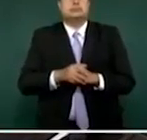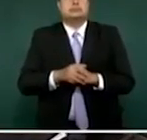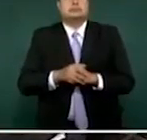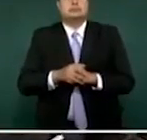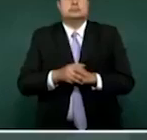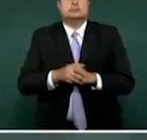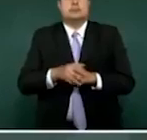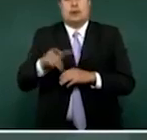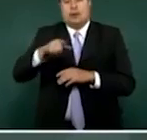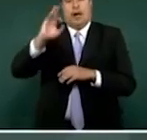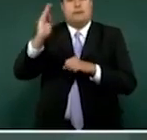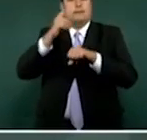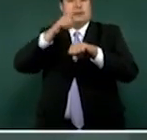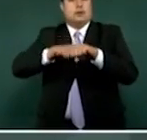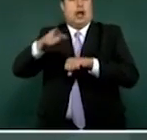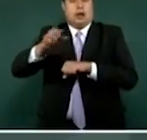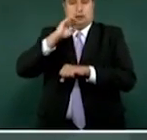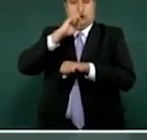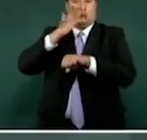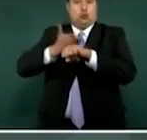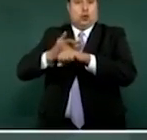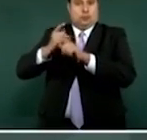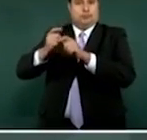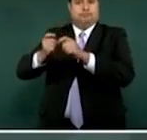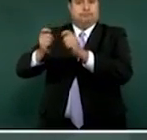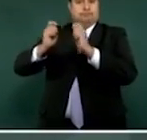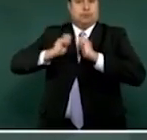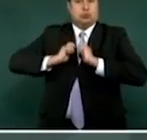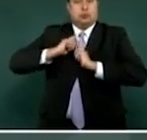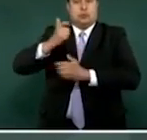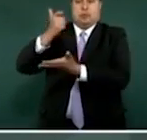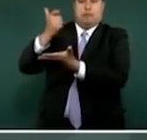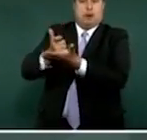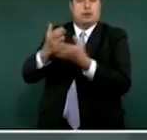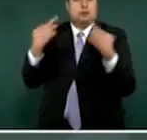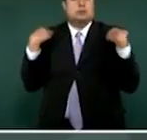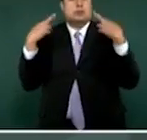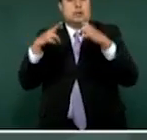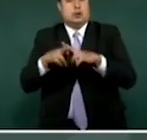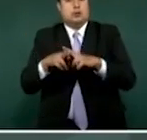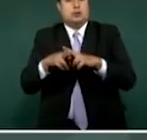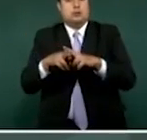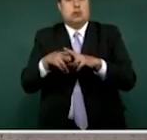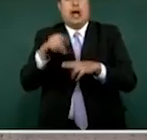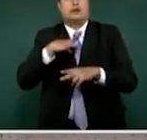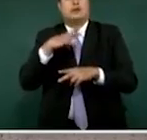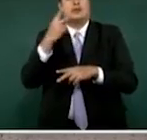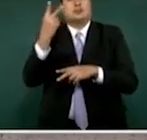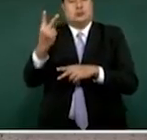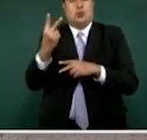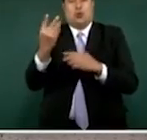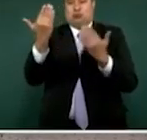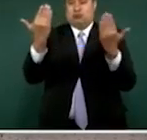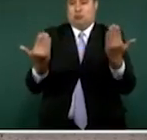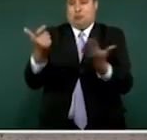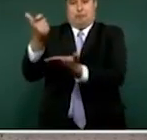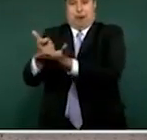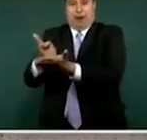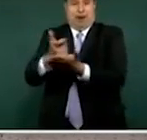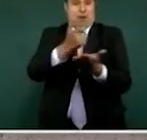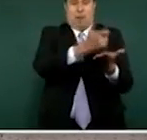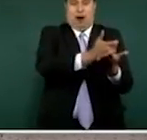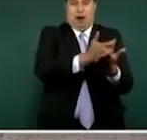ya la federación es responsable del pago a los maestros, que habían dos nóminas. Entonces les